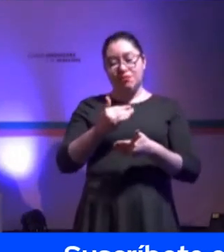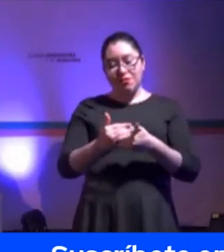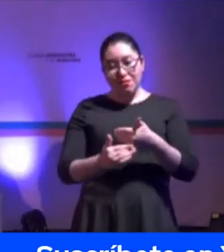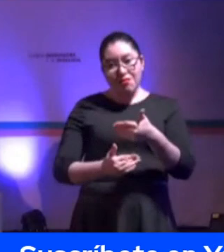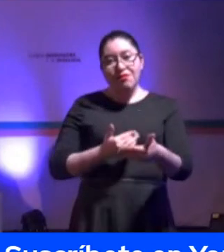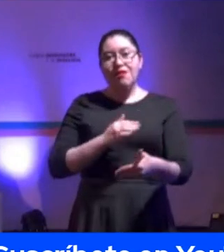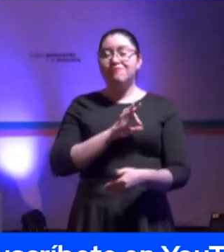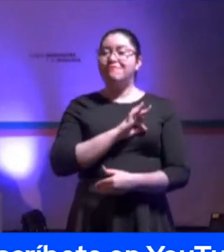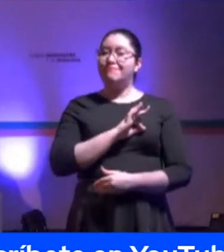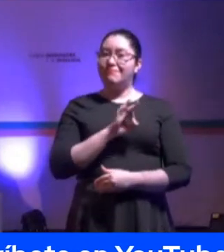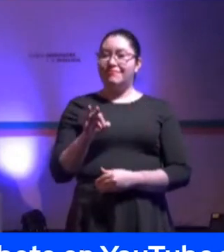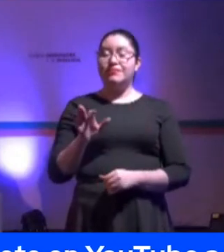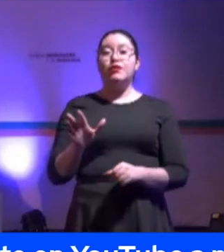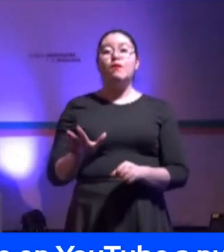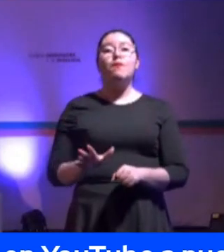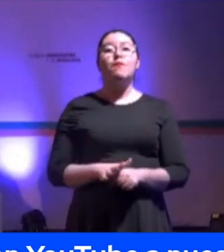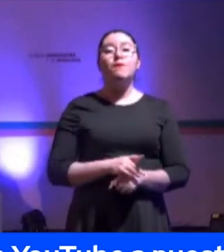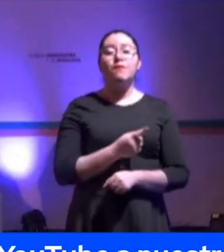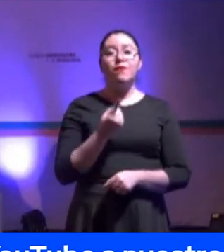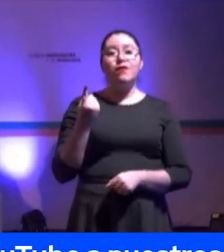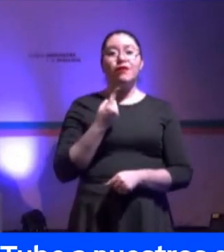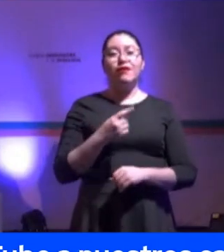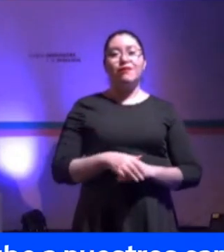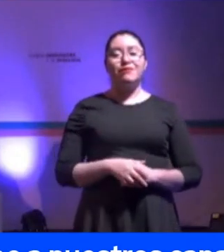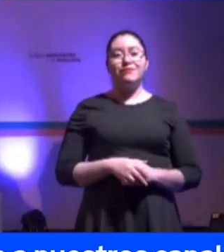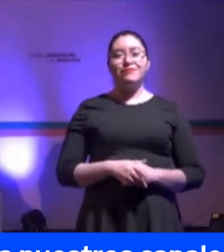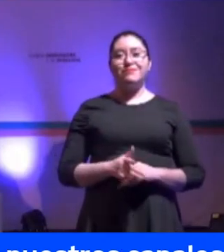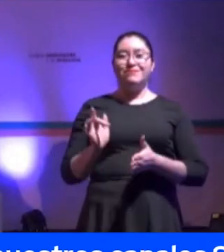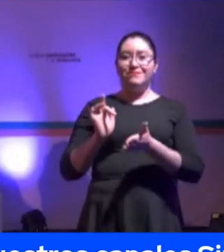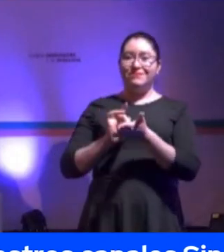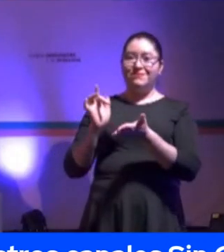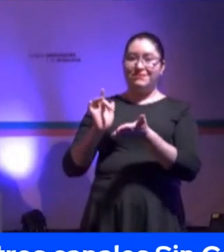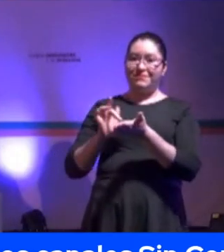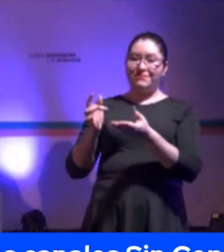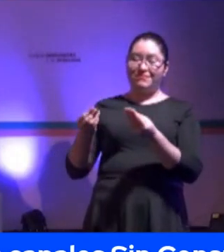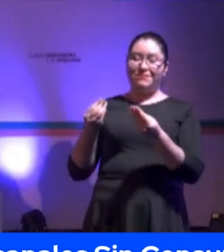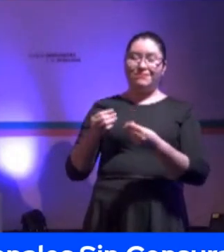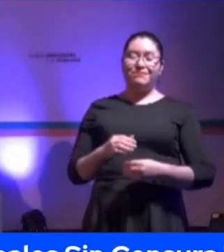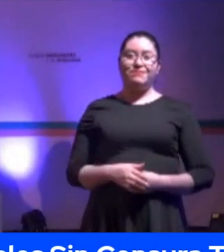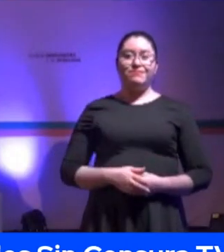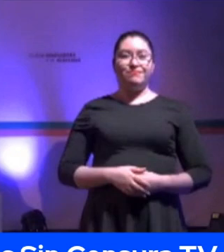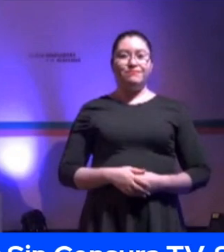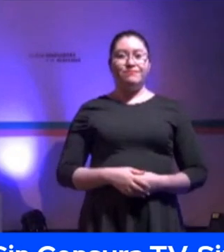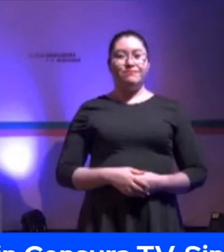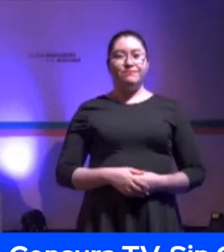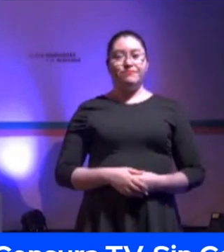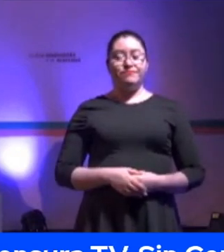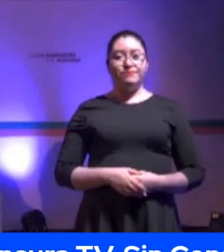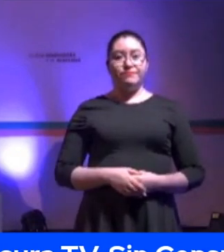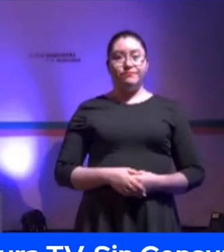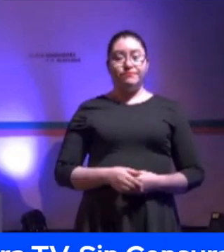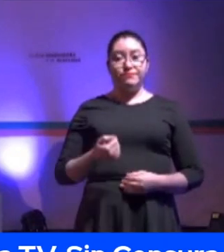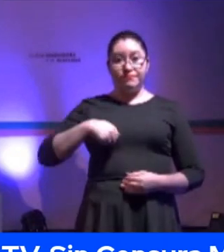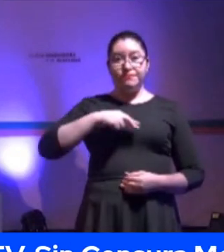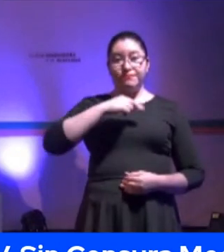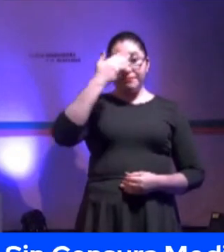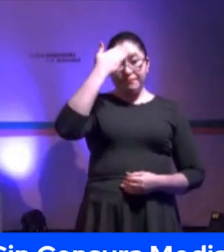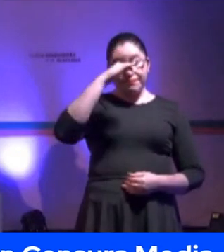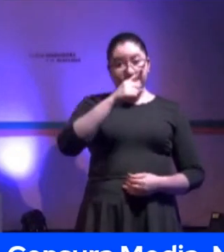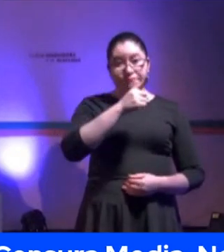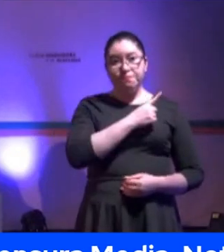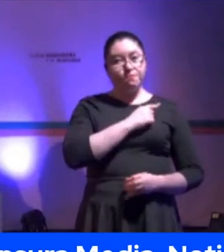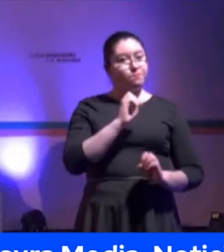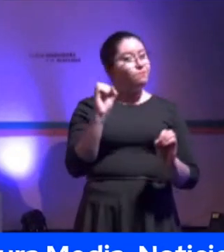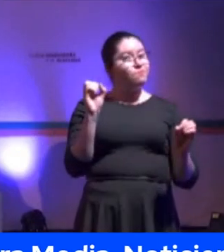avanzando. Porque sí, gracias, muchas gracias. No, y sabemos que no estamos